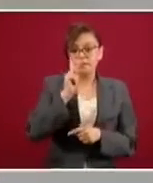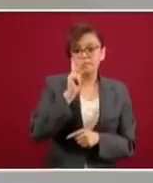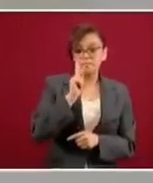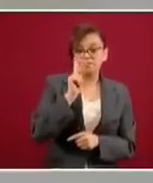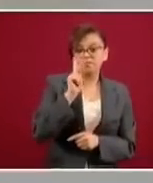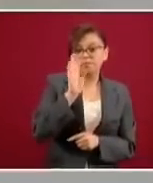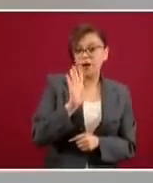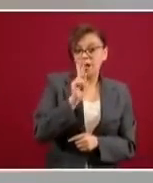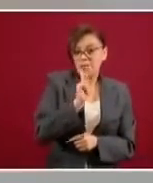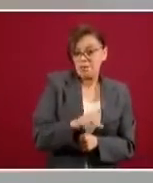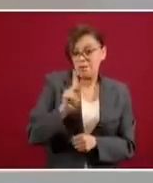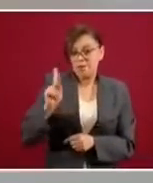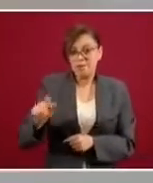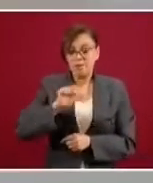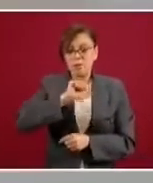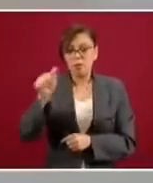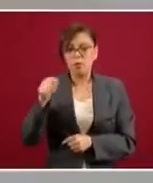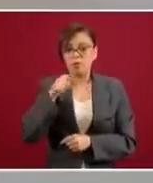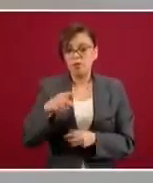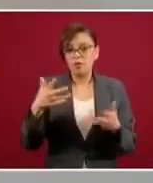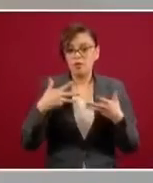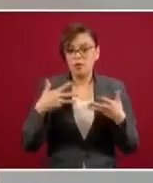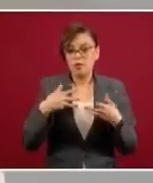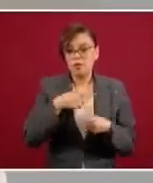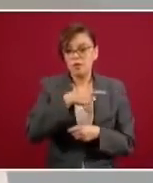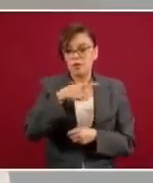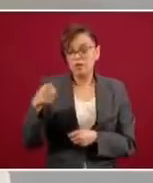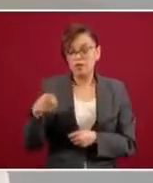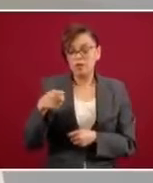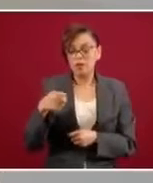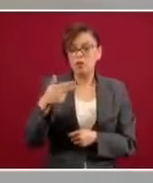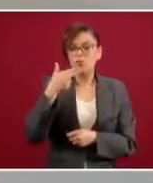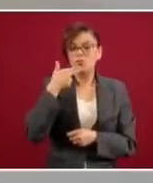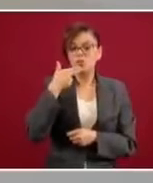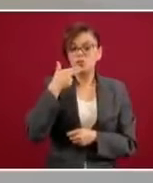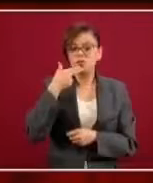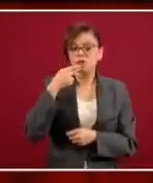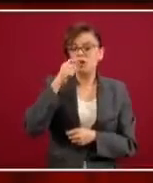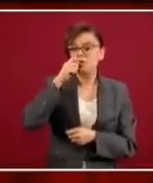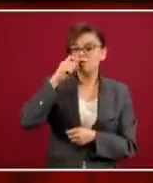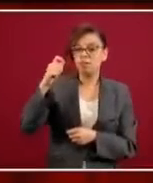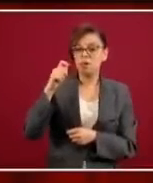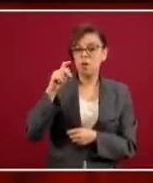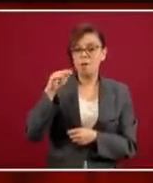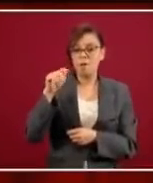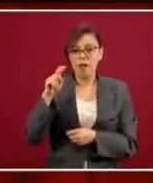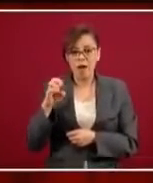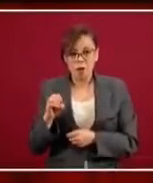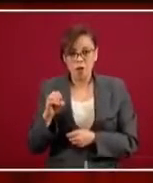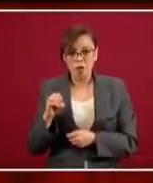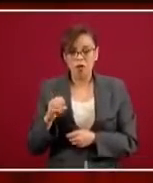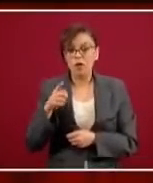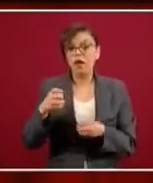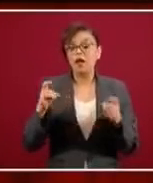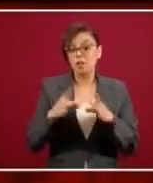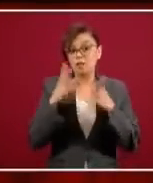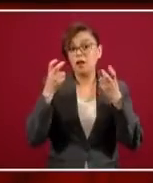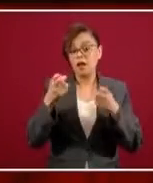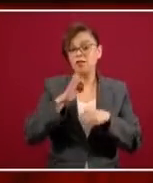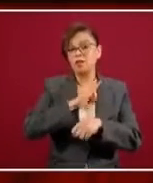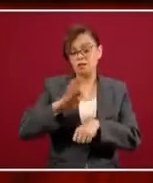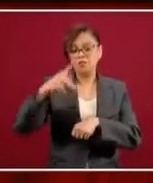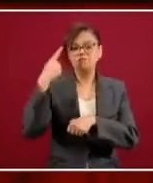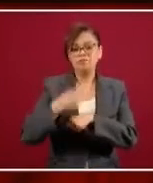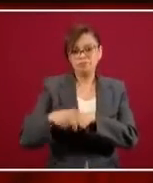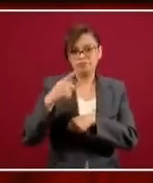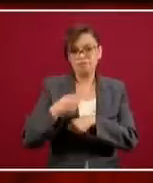otros daños que causa el uso de vapeo, que debemos considerarlo como un elemento de riesgo. Las personas